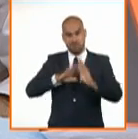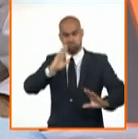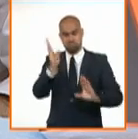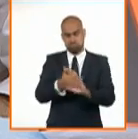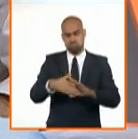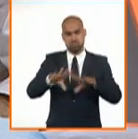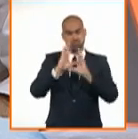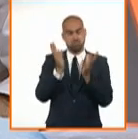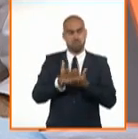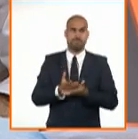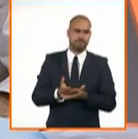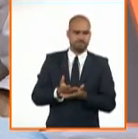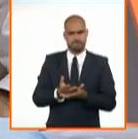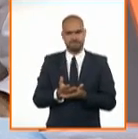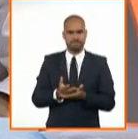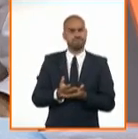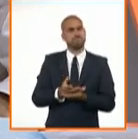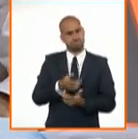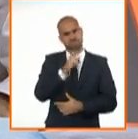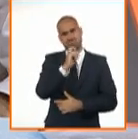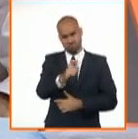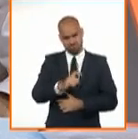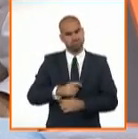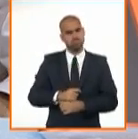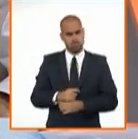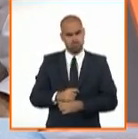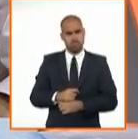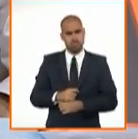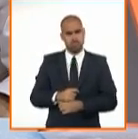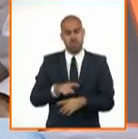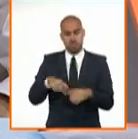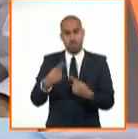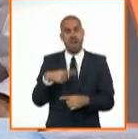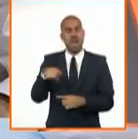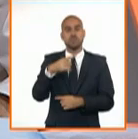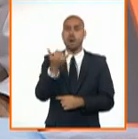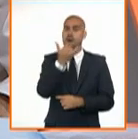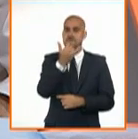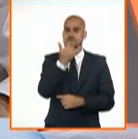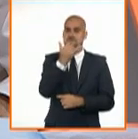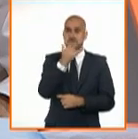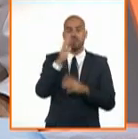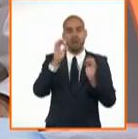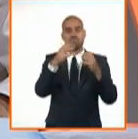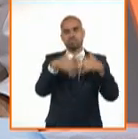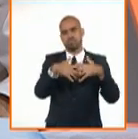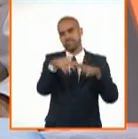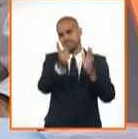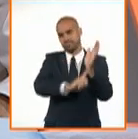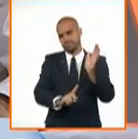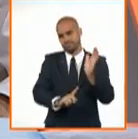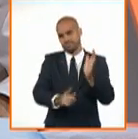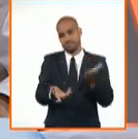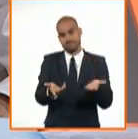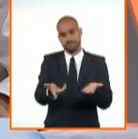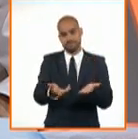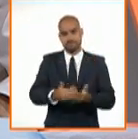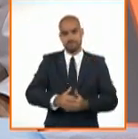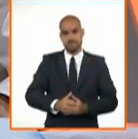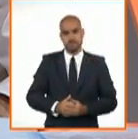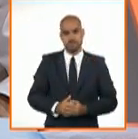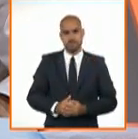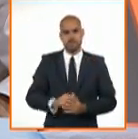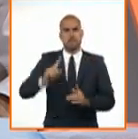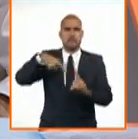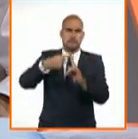cuales tienen un impacto significativo en el sector energético a esto también se le suma el impacto de la